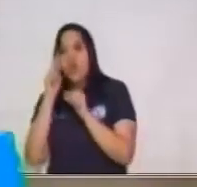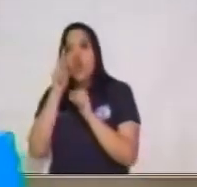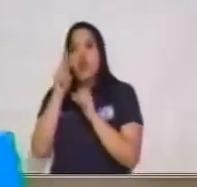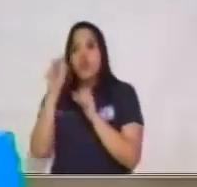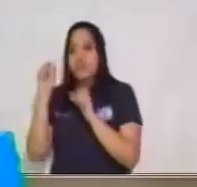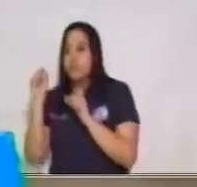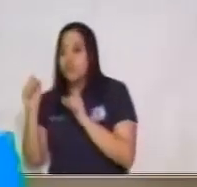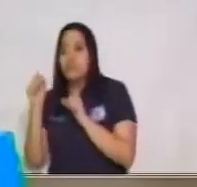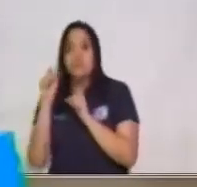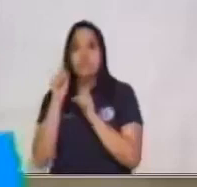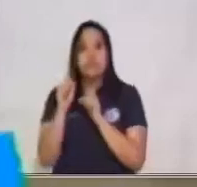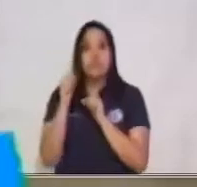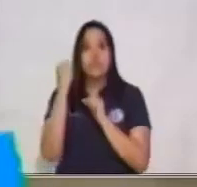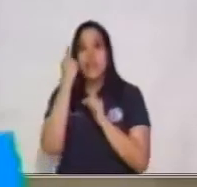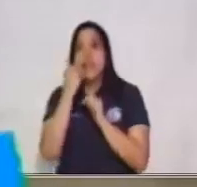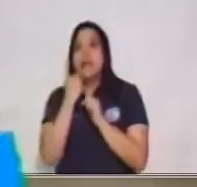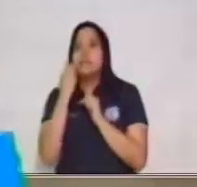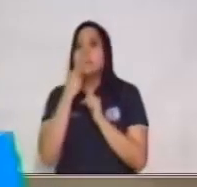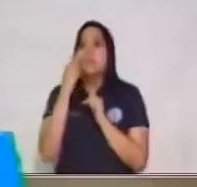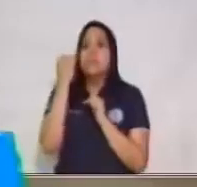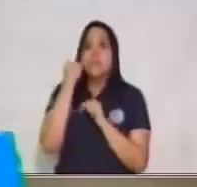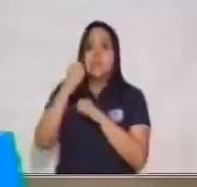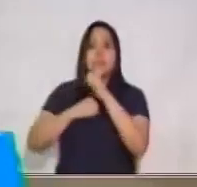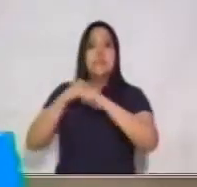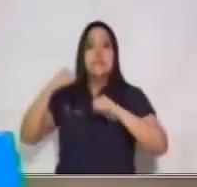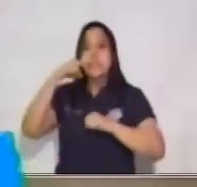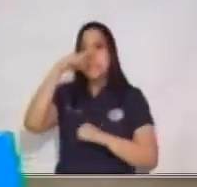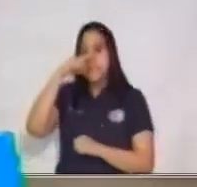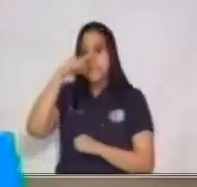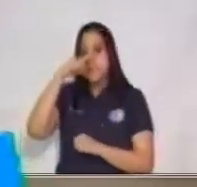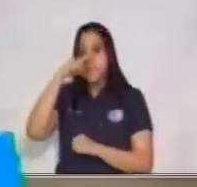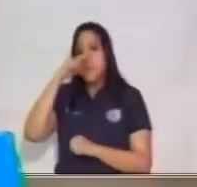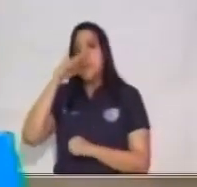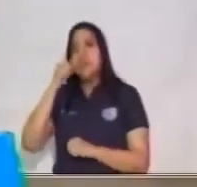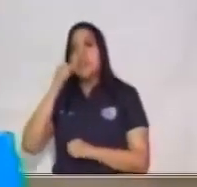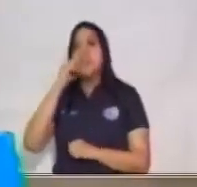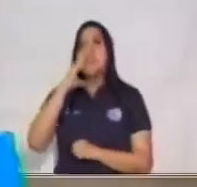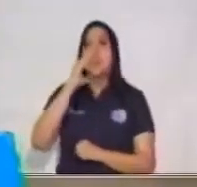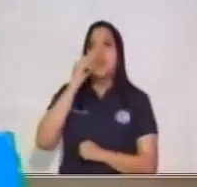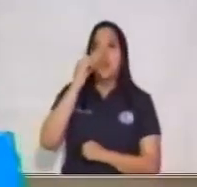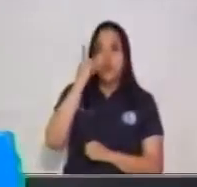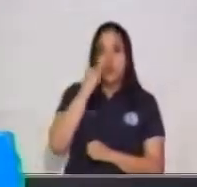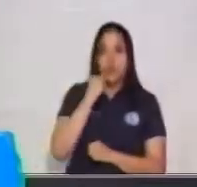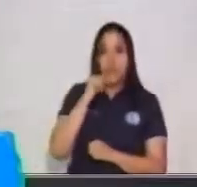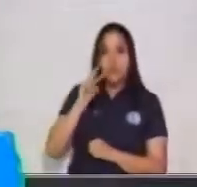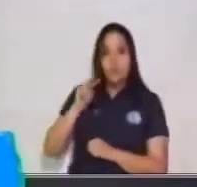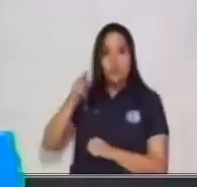funciones. Shift, coseno. Y en tu calculadora debe aparecer la inversa del coseno.